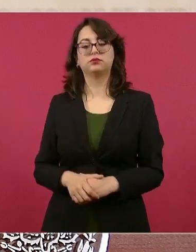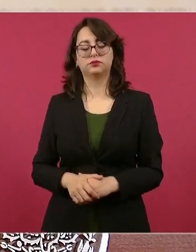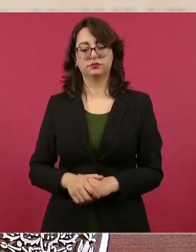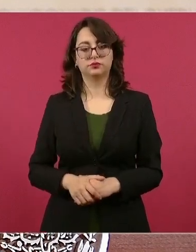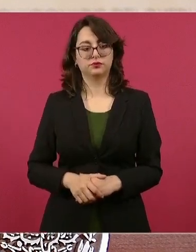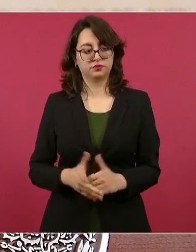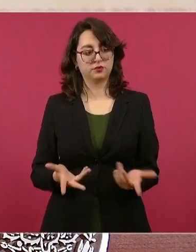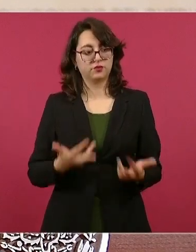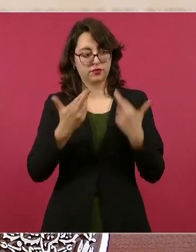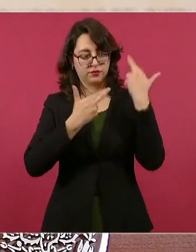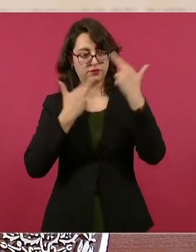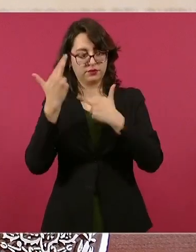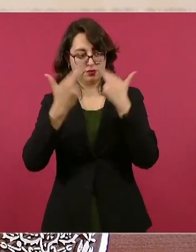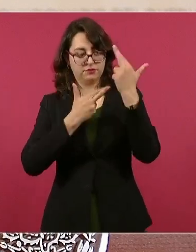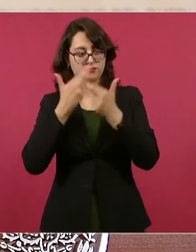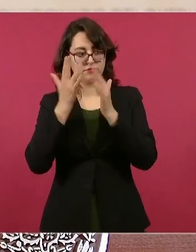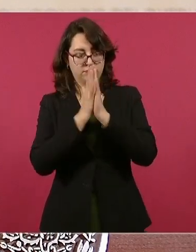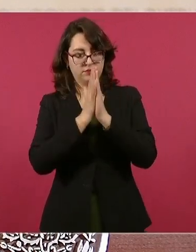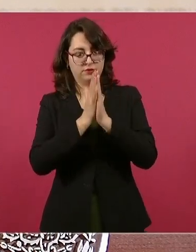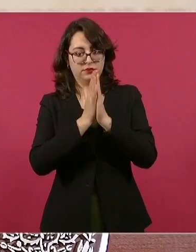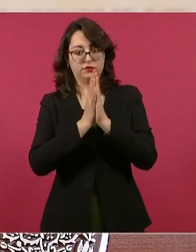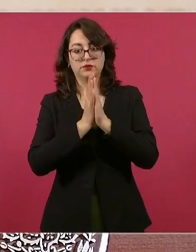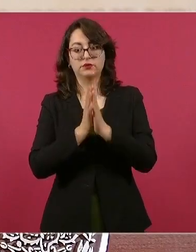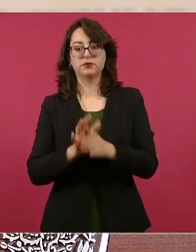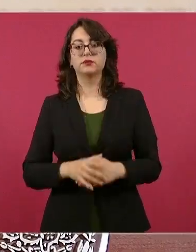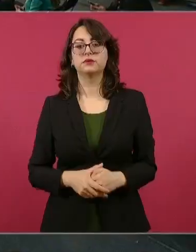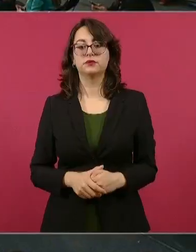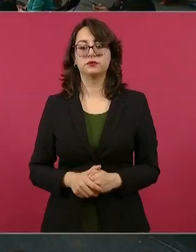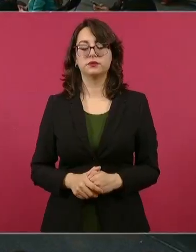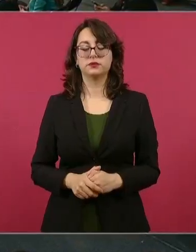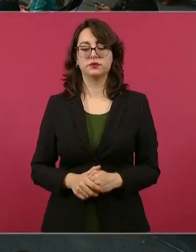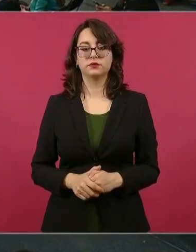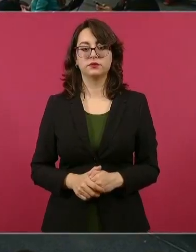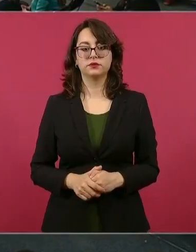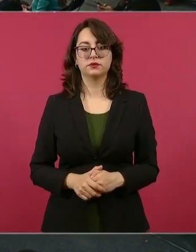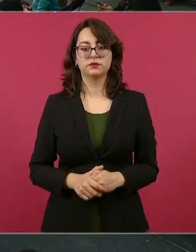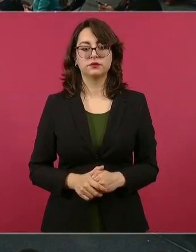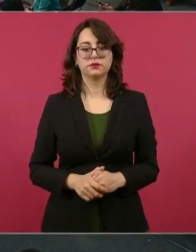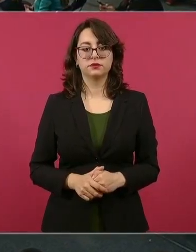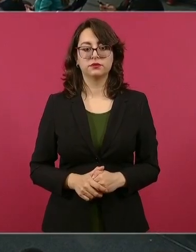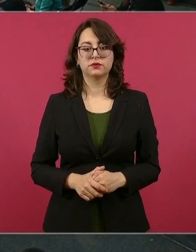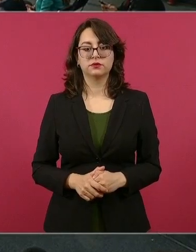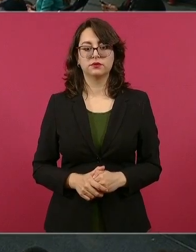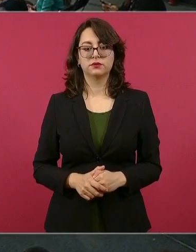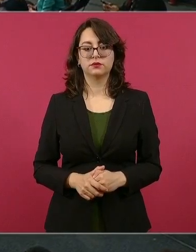Sí, entonces hay que revisarla. Habría que verlo ahí.